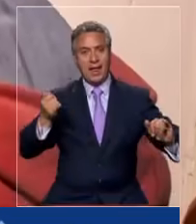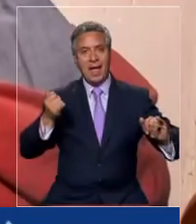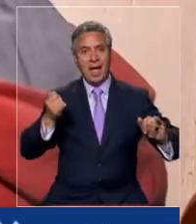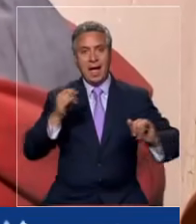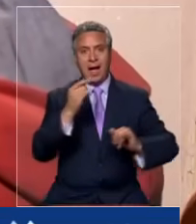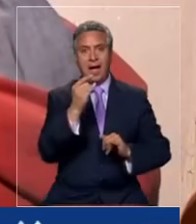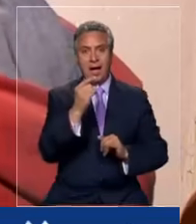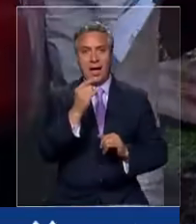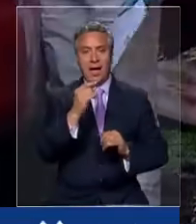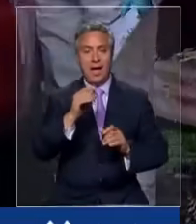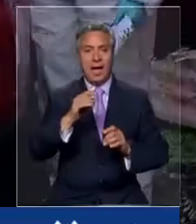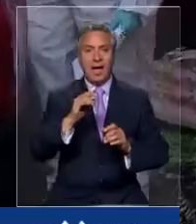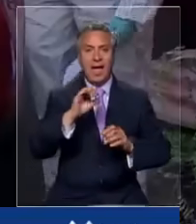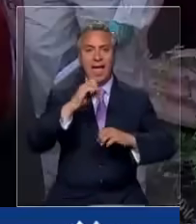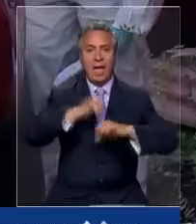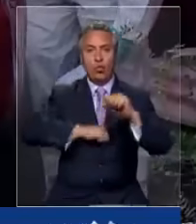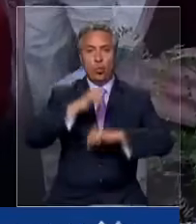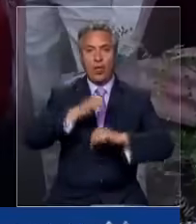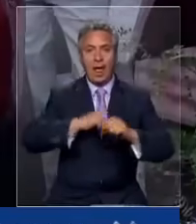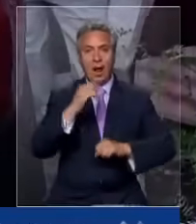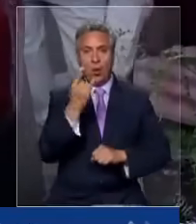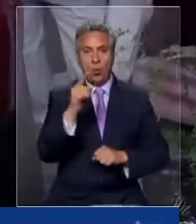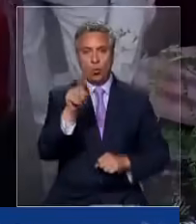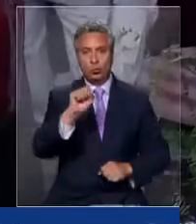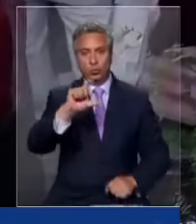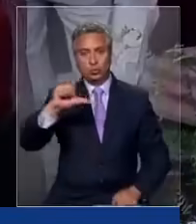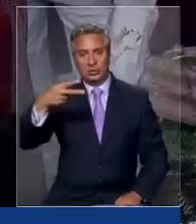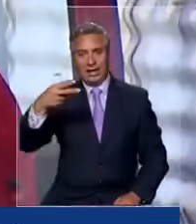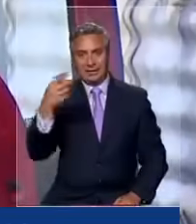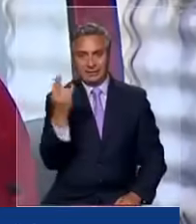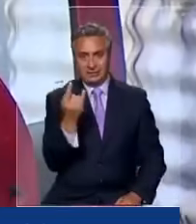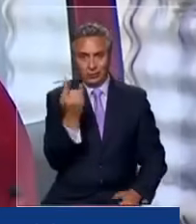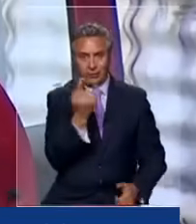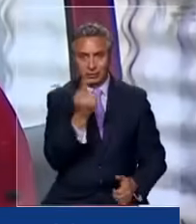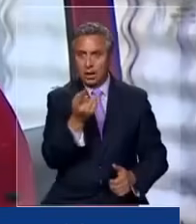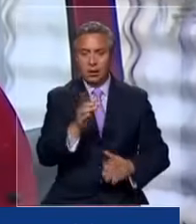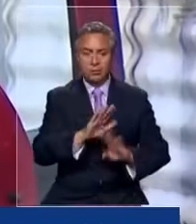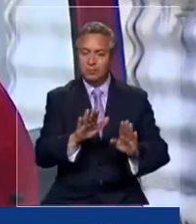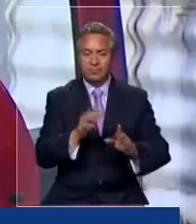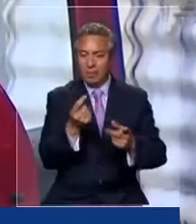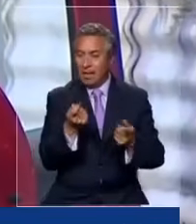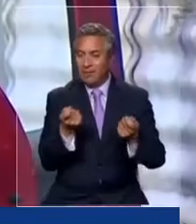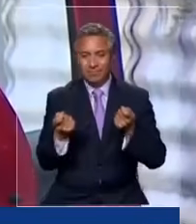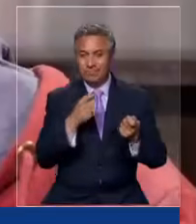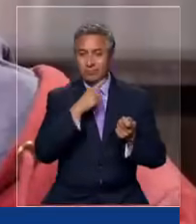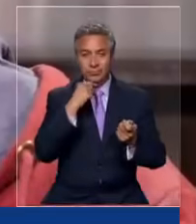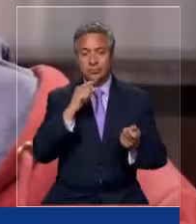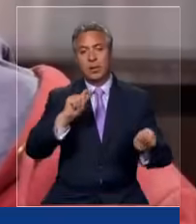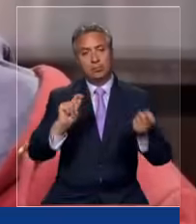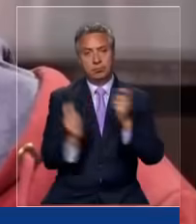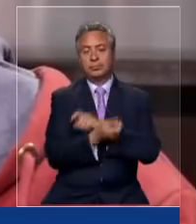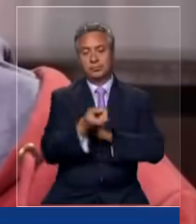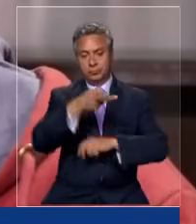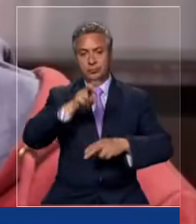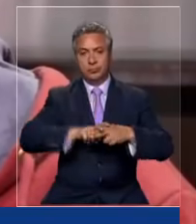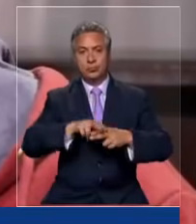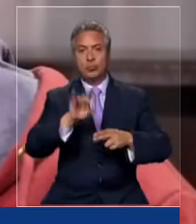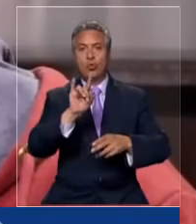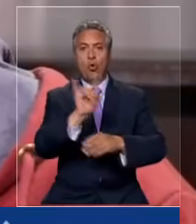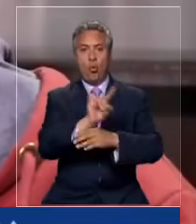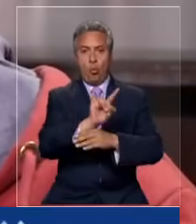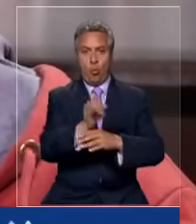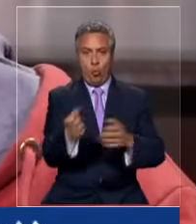USACH debido a problemas económicos, motivo por el que decidió manejar para la aplicación Uber. Tuve que dejar de estudiar